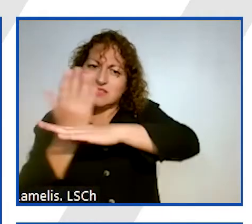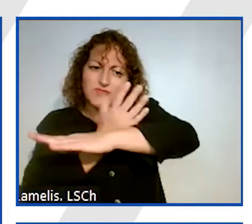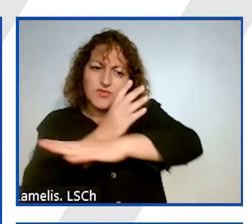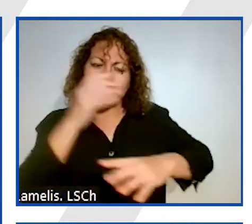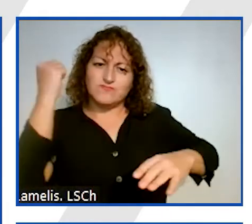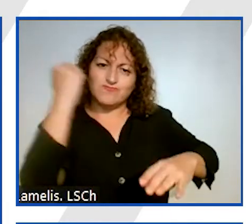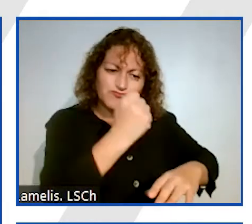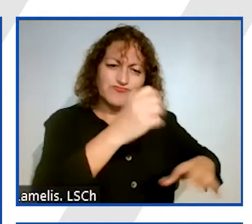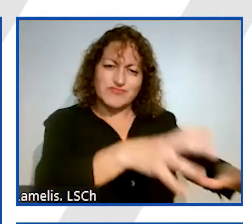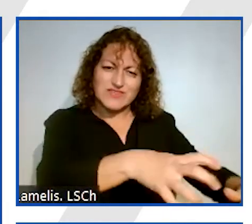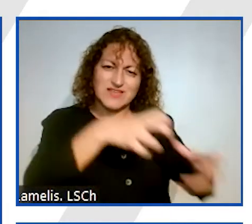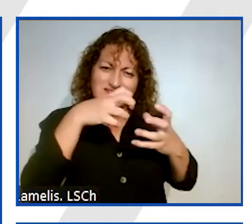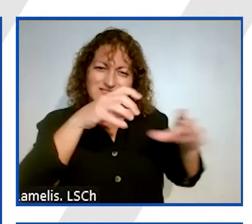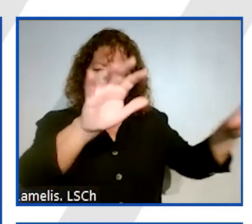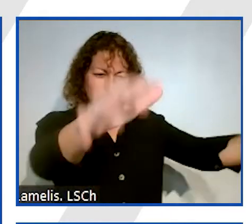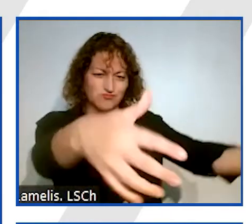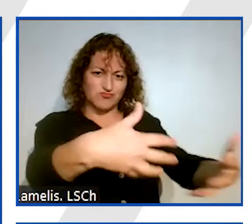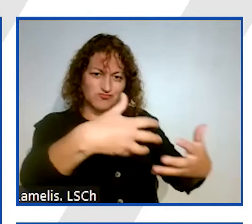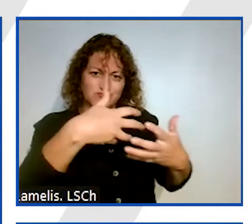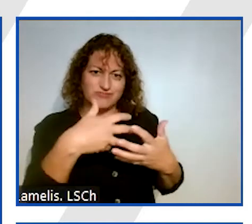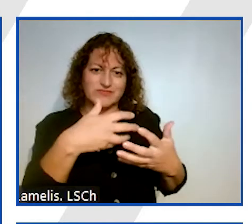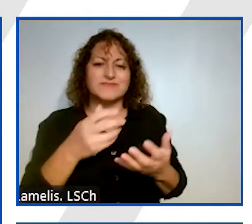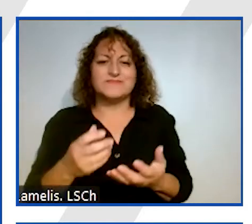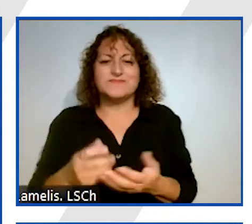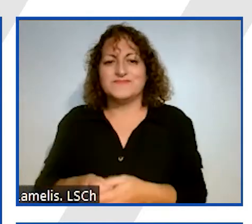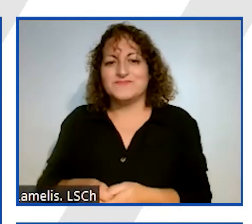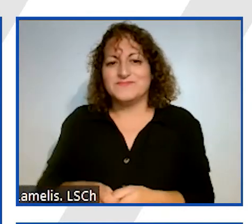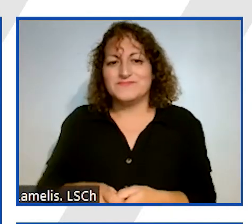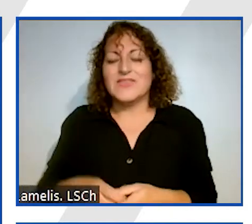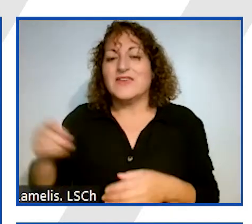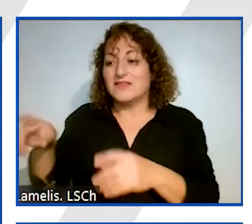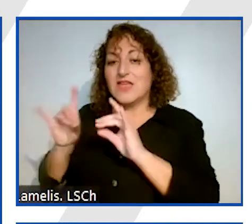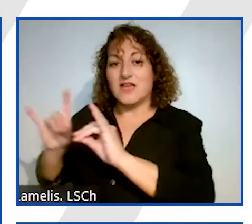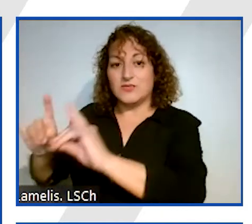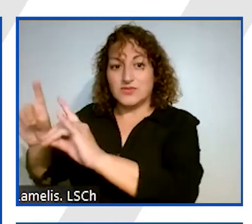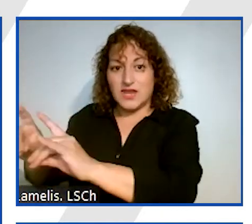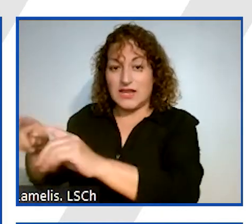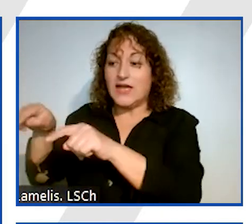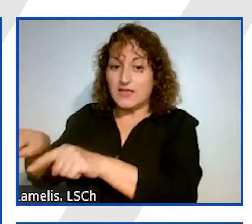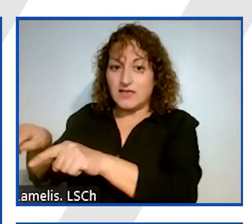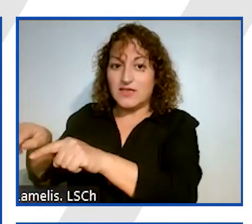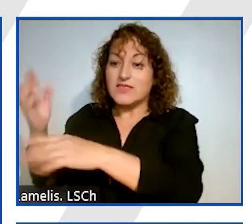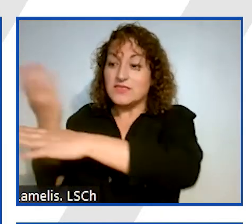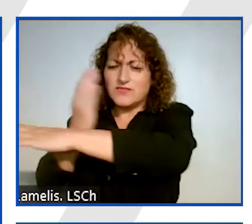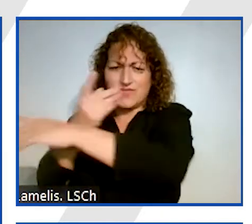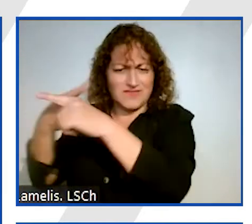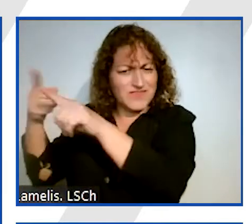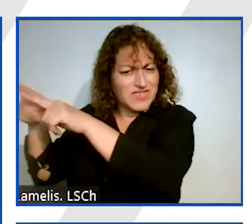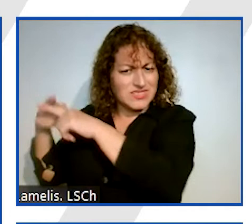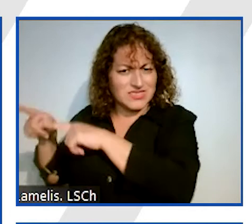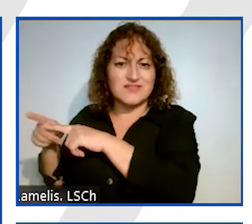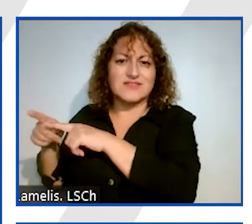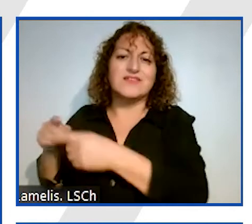Tenemos que hacer el paréntesis diciendo que la fauna de tiburones que existe en Australia es bastante diferente, y tenemos, por